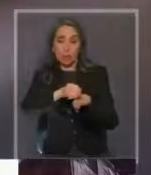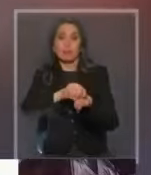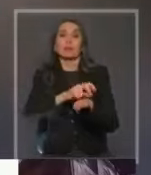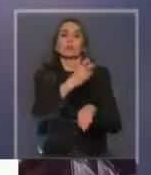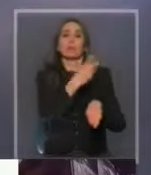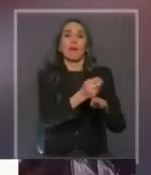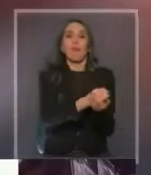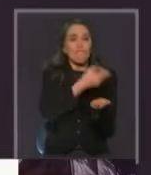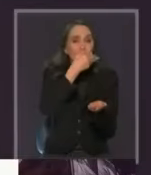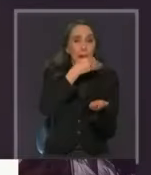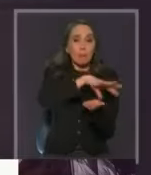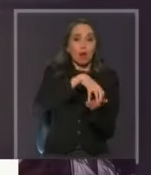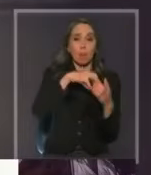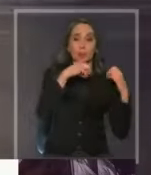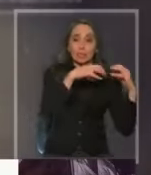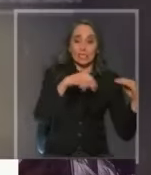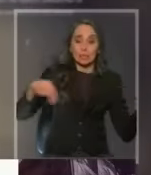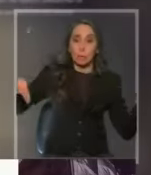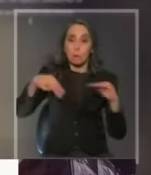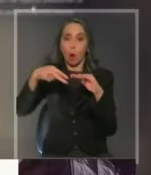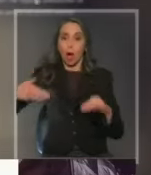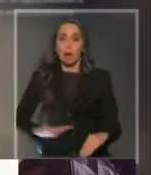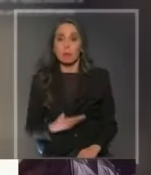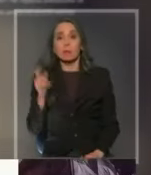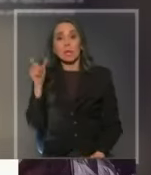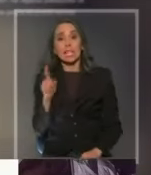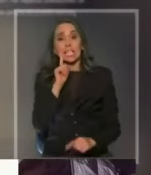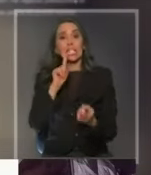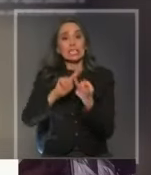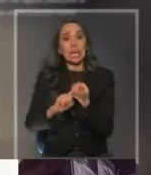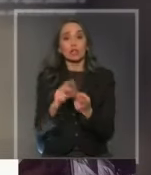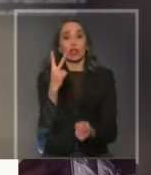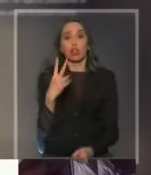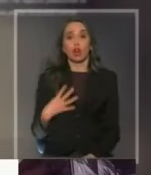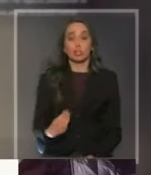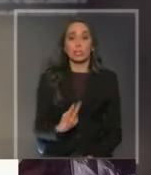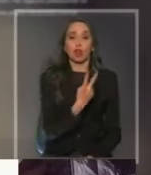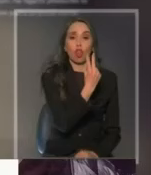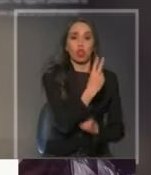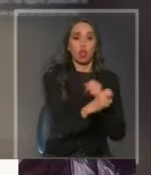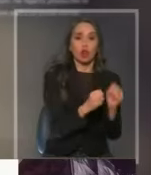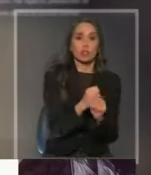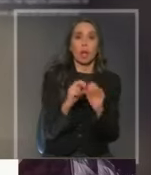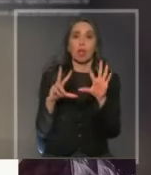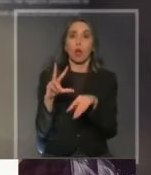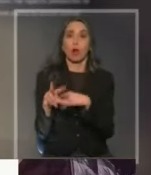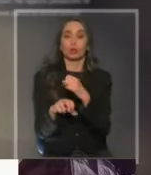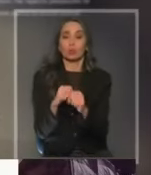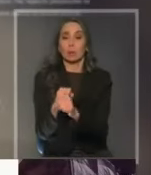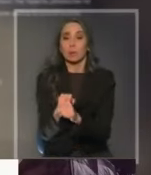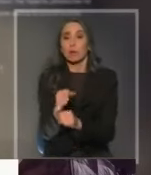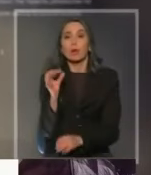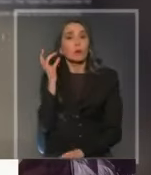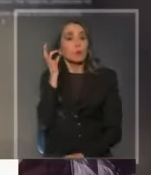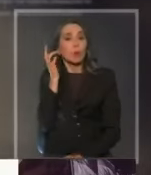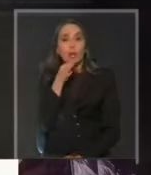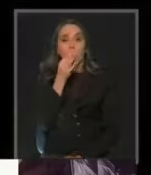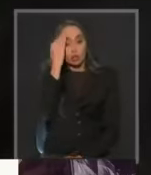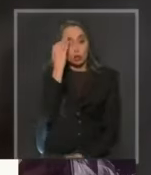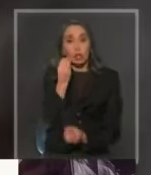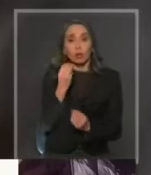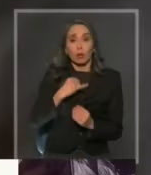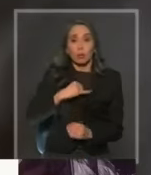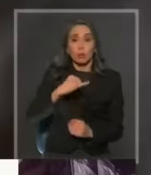una farmacia de la comuna. El inspector estaba casado y tenía 2 hijos de 12 y 8 años. No sabemos cómo seguir,